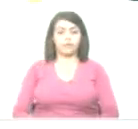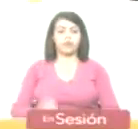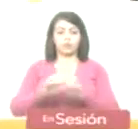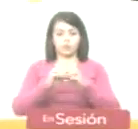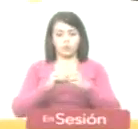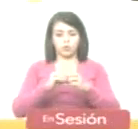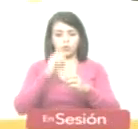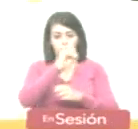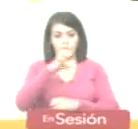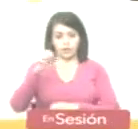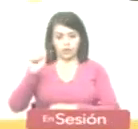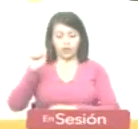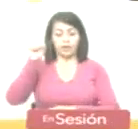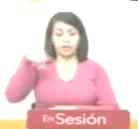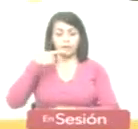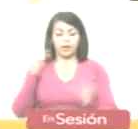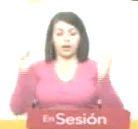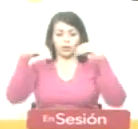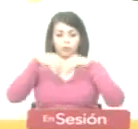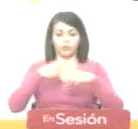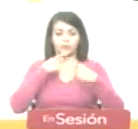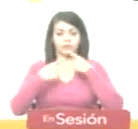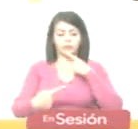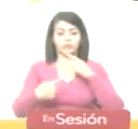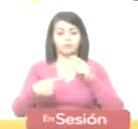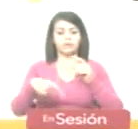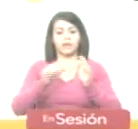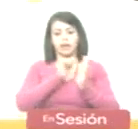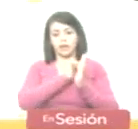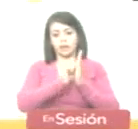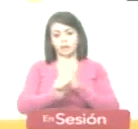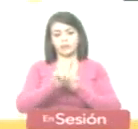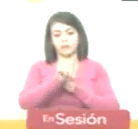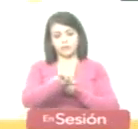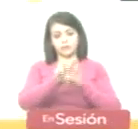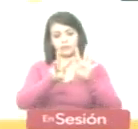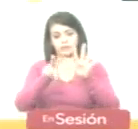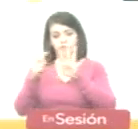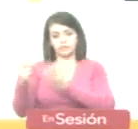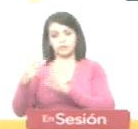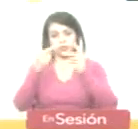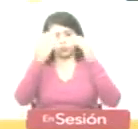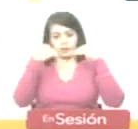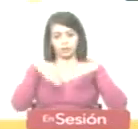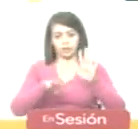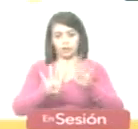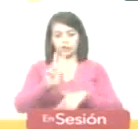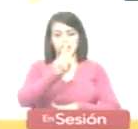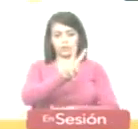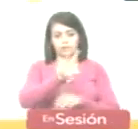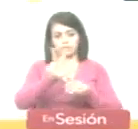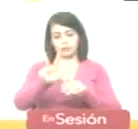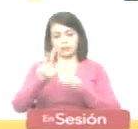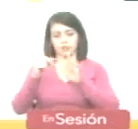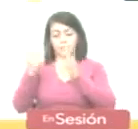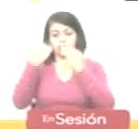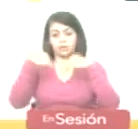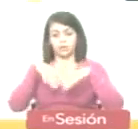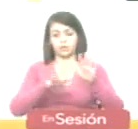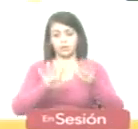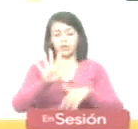Unión Europea, de conformidad con lo previsto en los artículos 187, numeral 14 y 236,